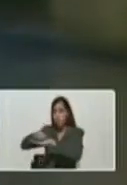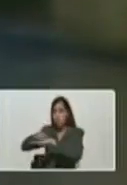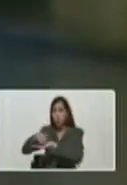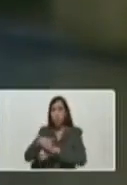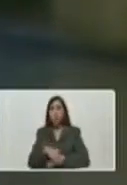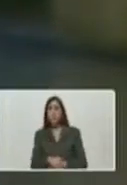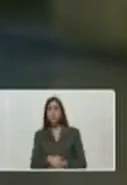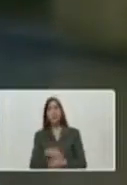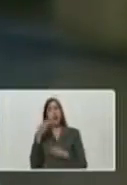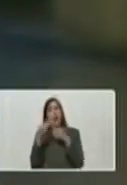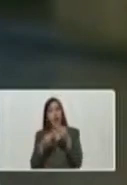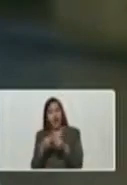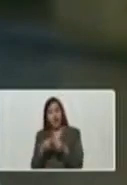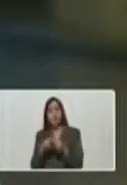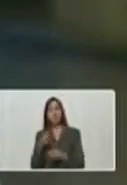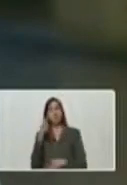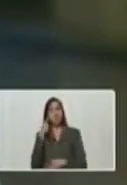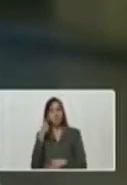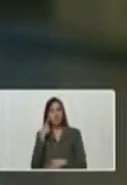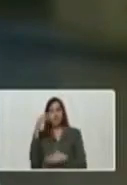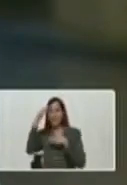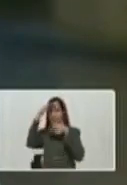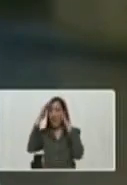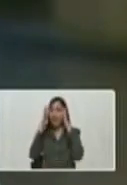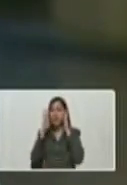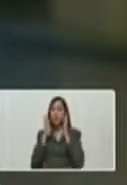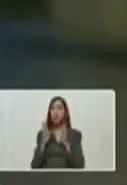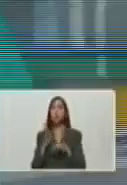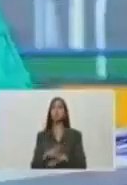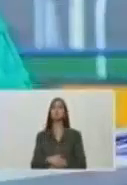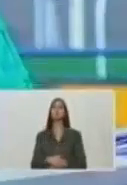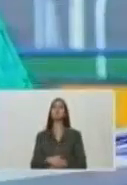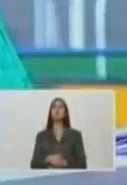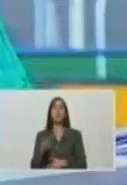hay que afinar la vista y el oído,